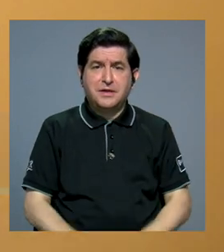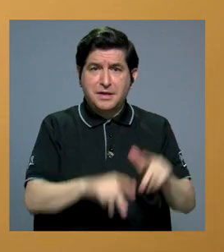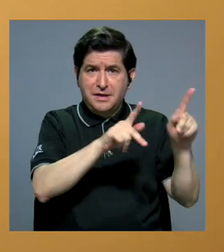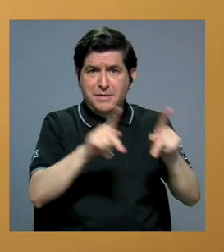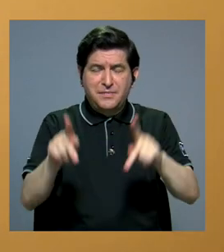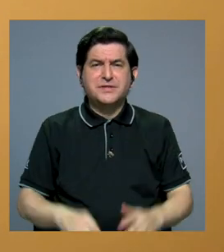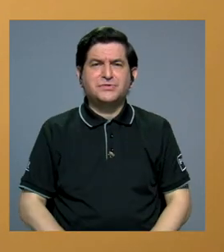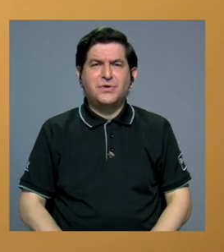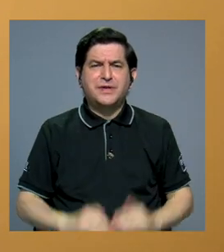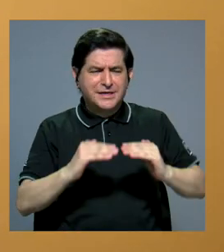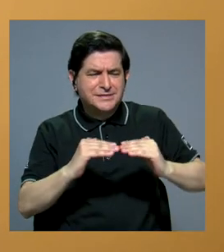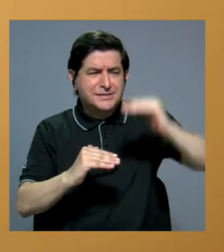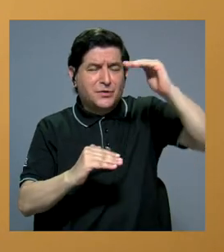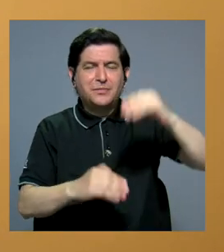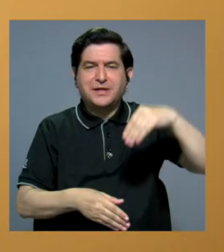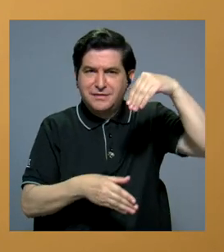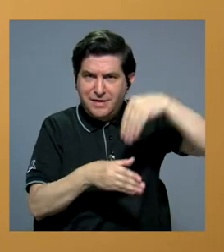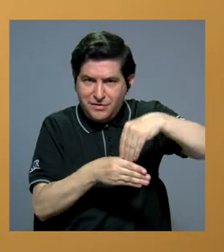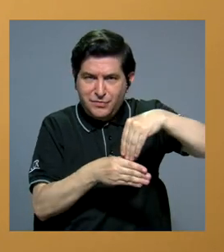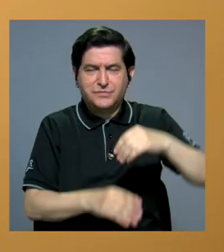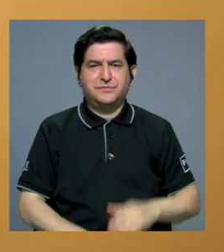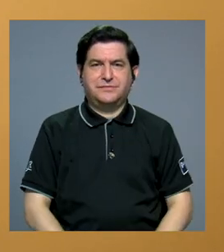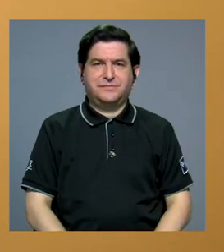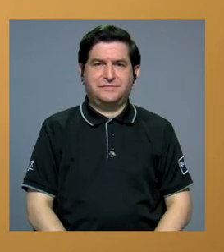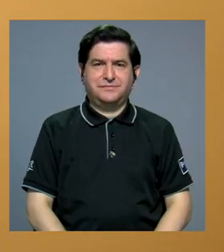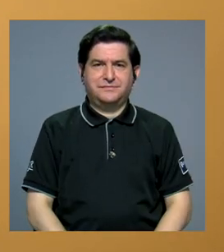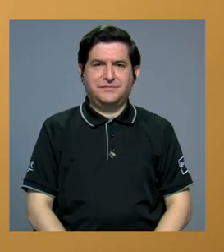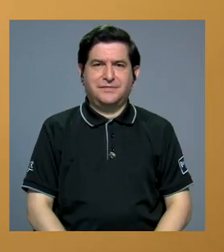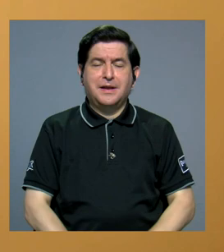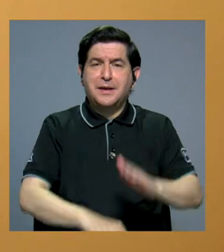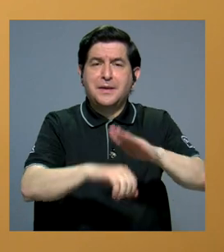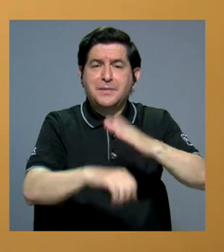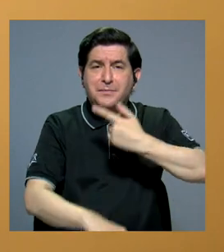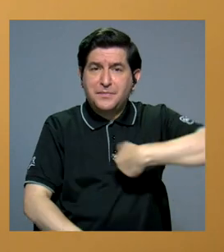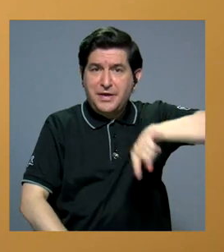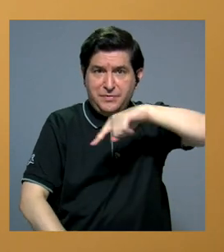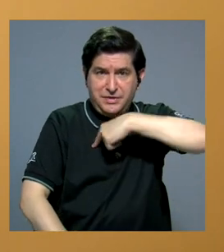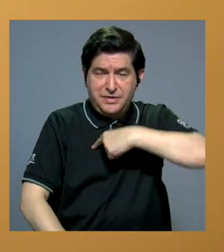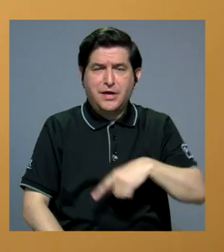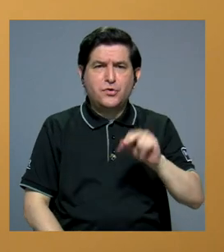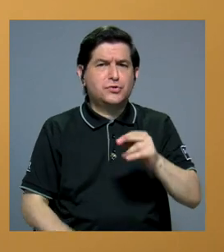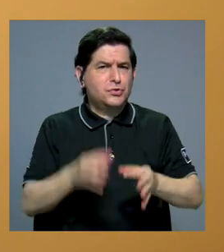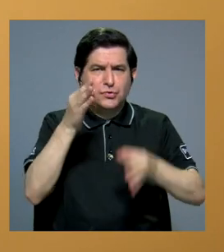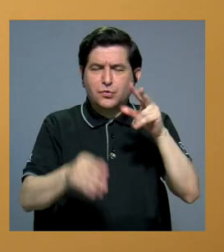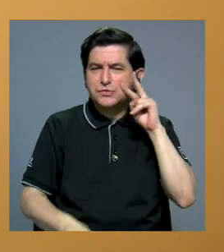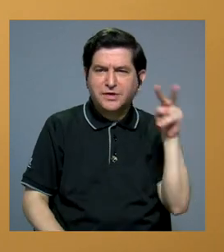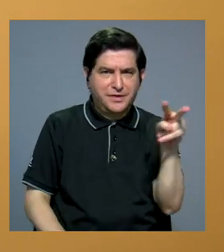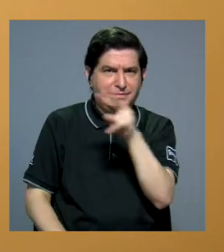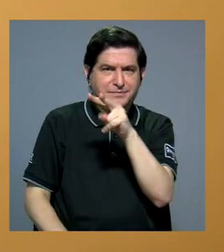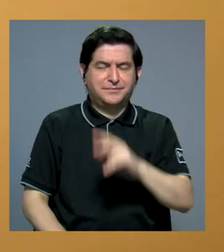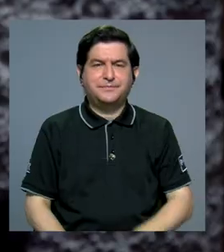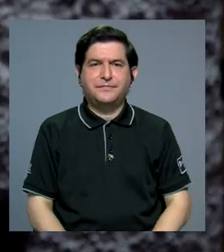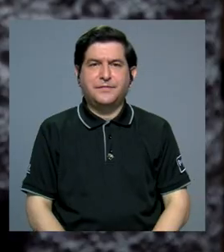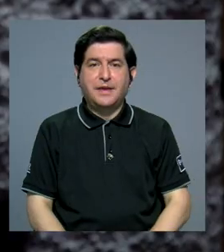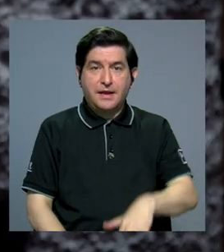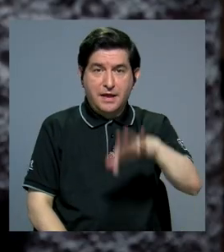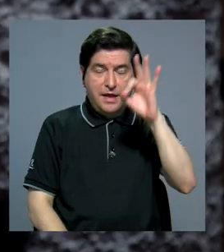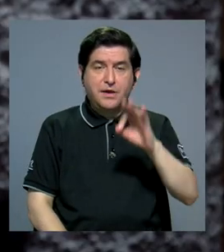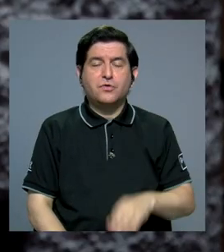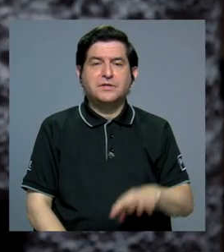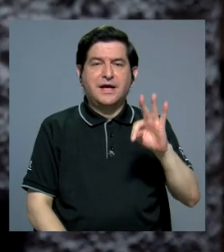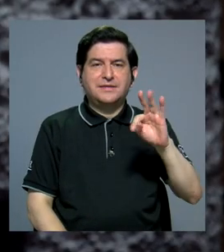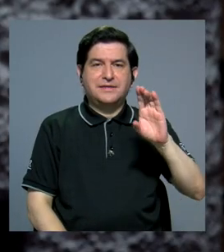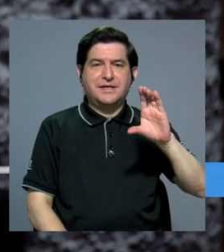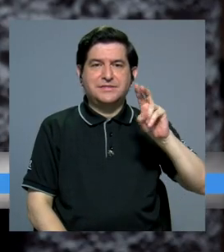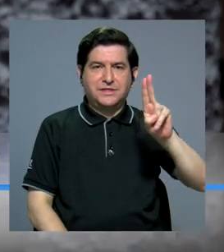de que las personas sean más inclusivas, de que nos permitamos a nosotros no juzgar por apariencias. Puede